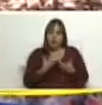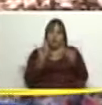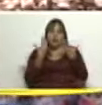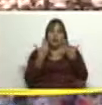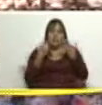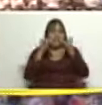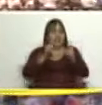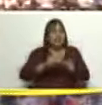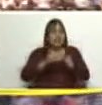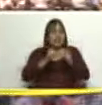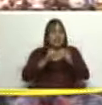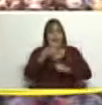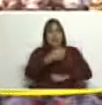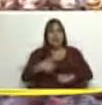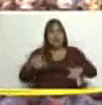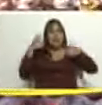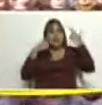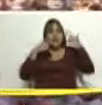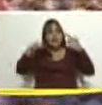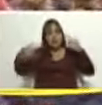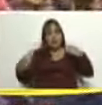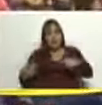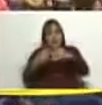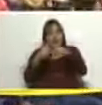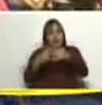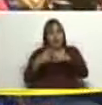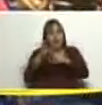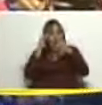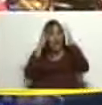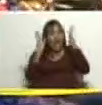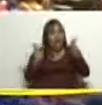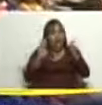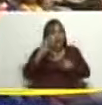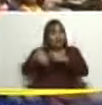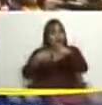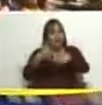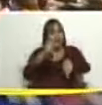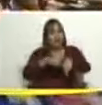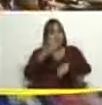Chávez. Nos vemos ahora, pues, pendientes todos, ahora en la tarde.